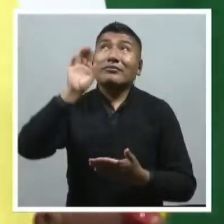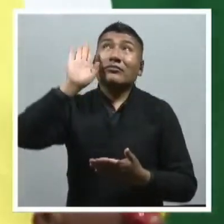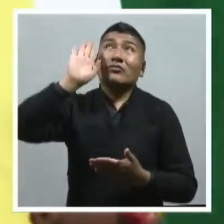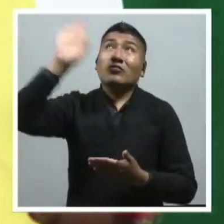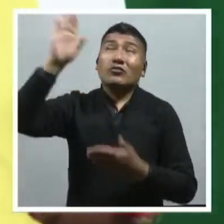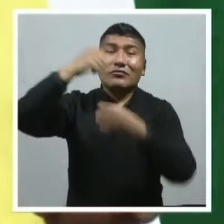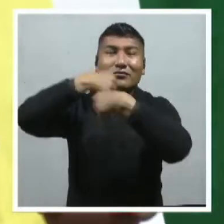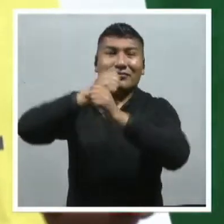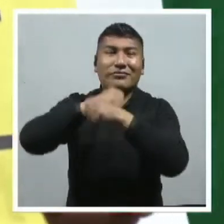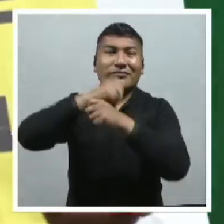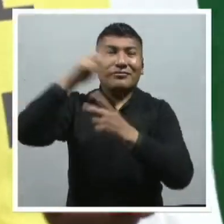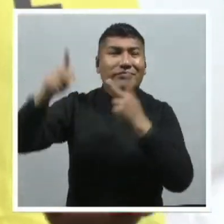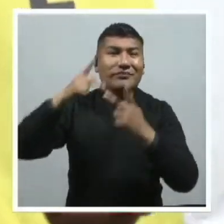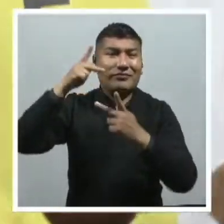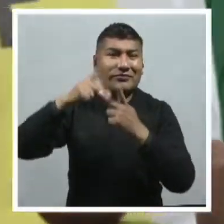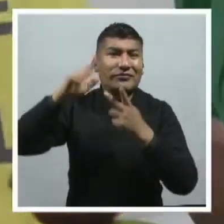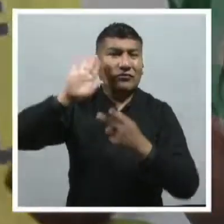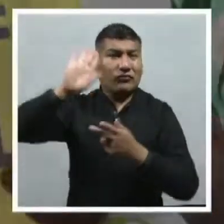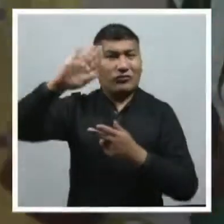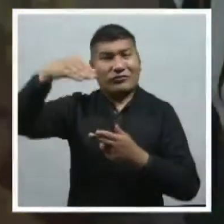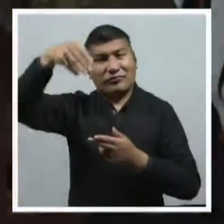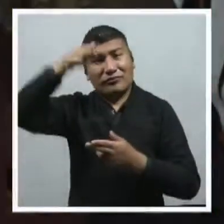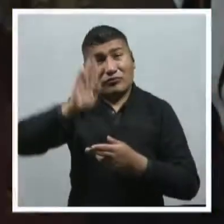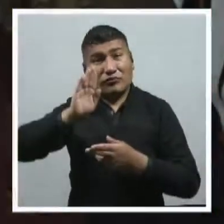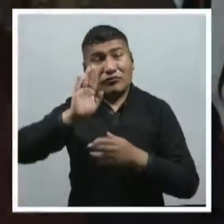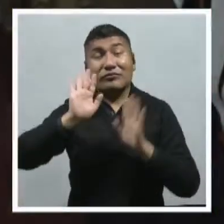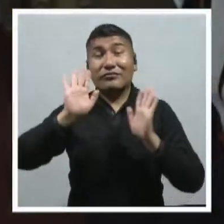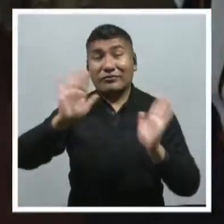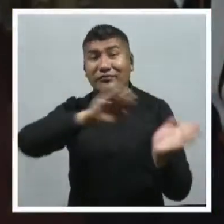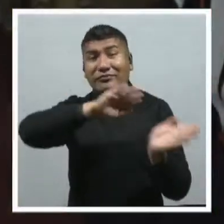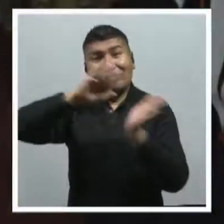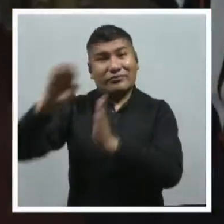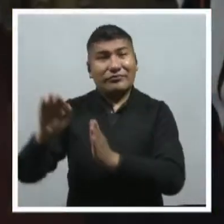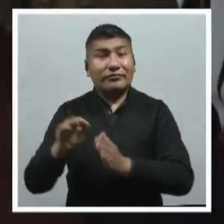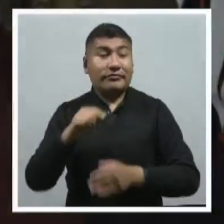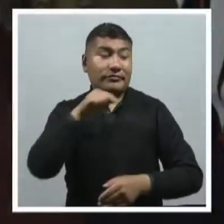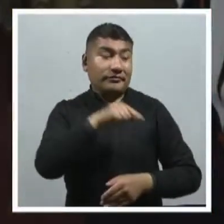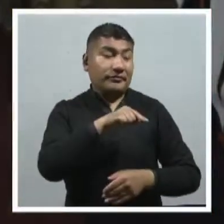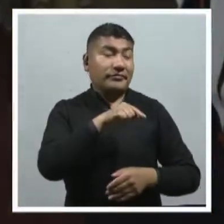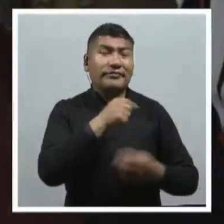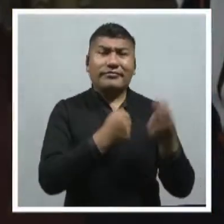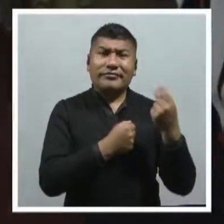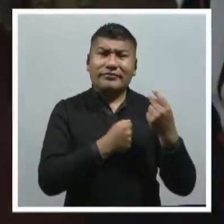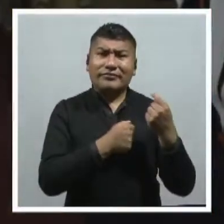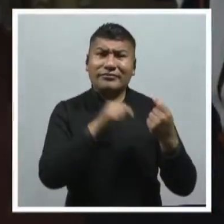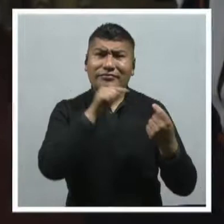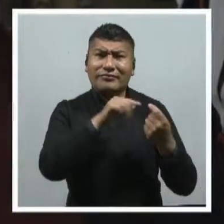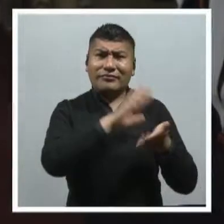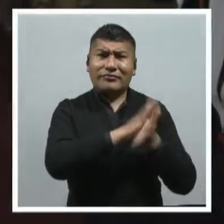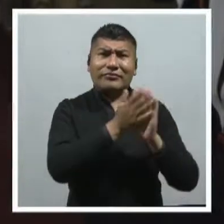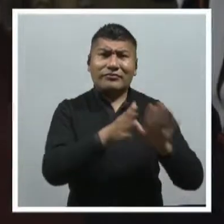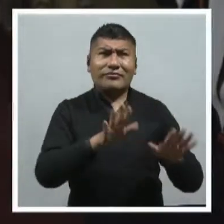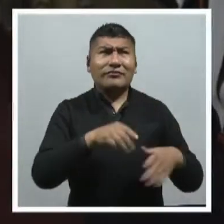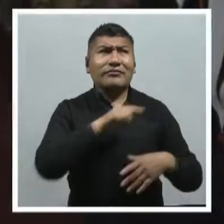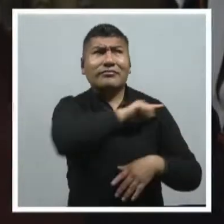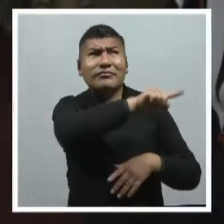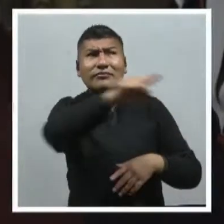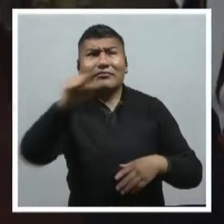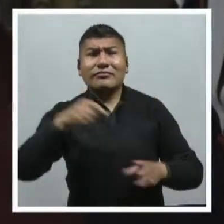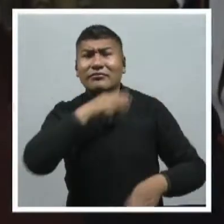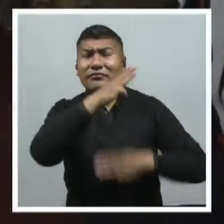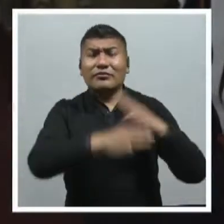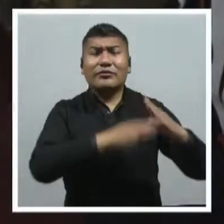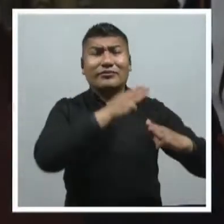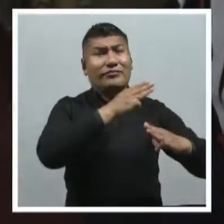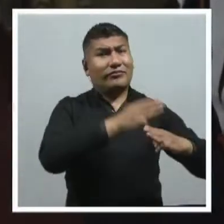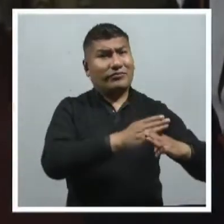perfecta de Dios. En cambio, la paz y la felicidad que ofrece el dinero es algo exterior, es algo